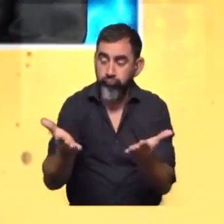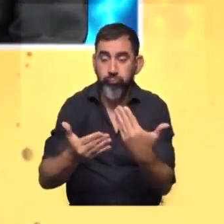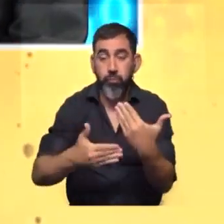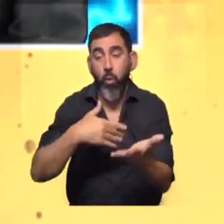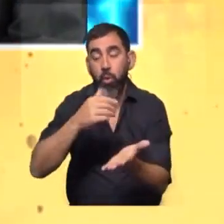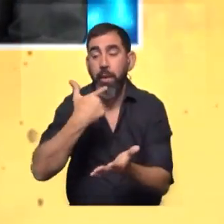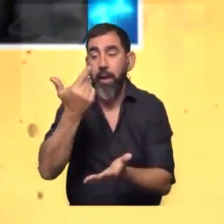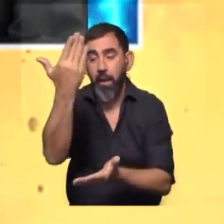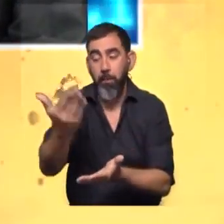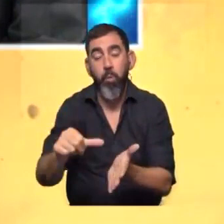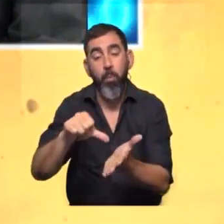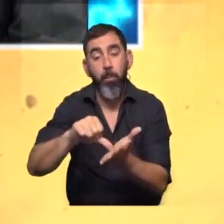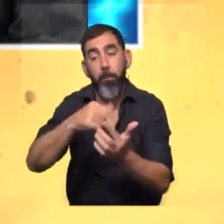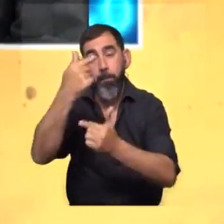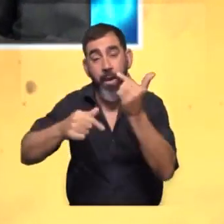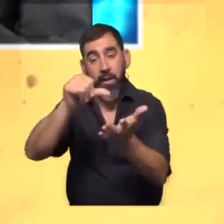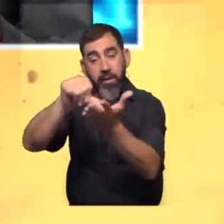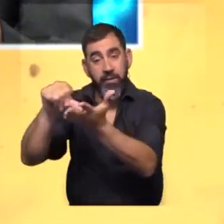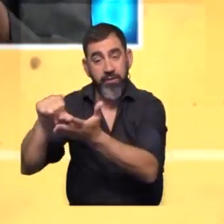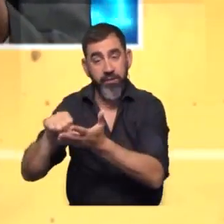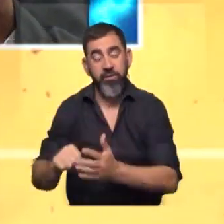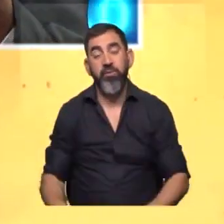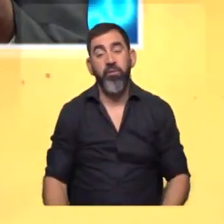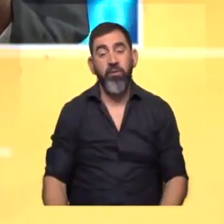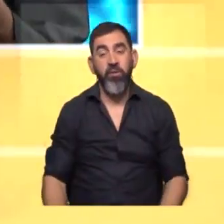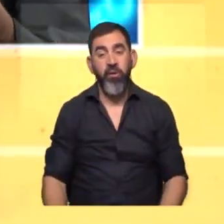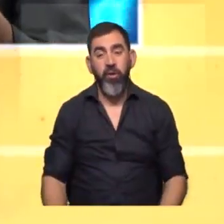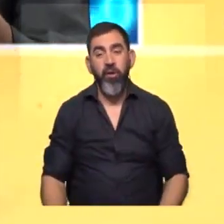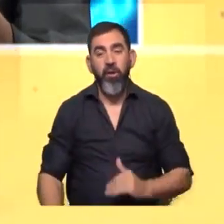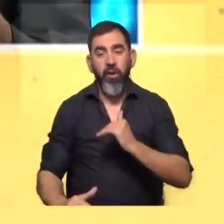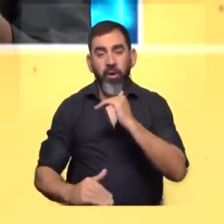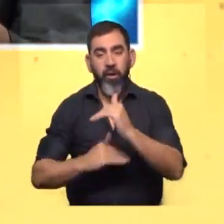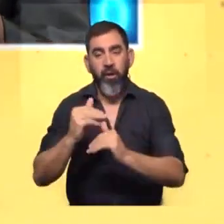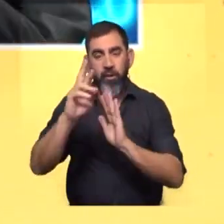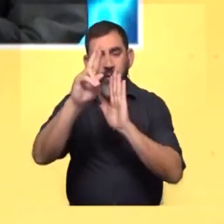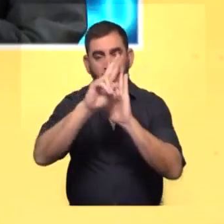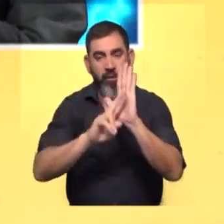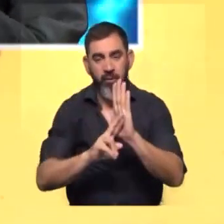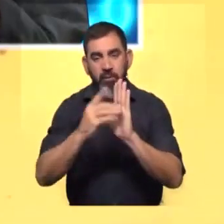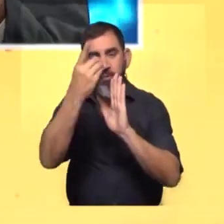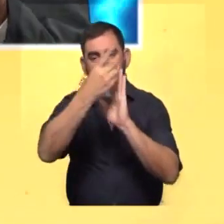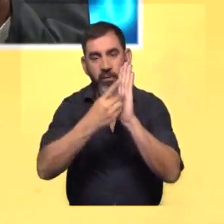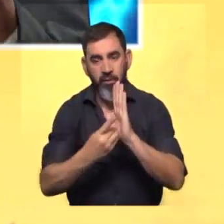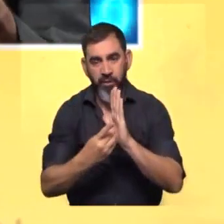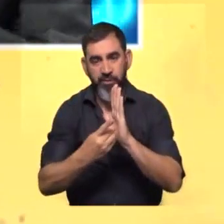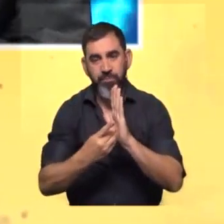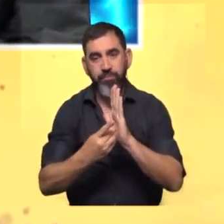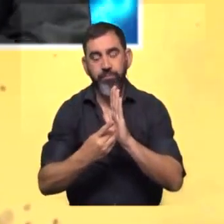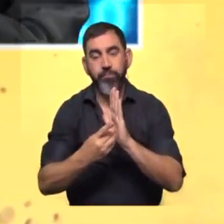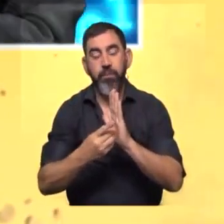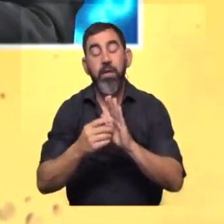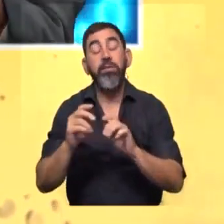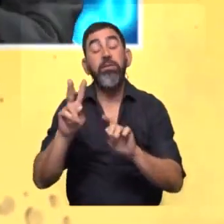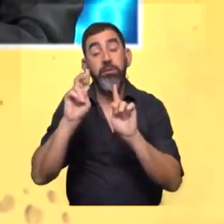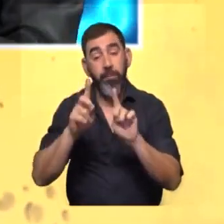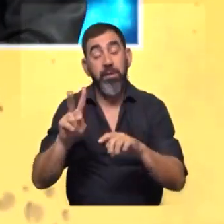resto de los países de la región. Tienen un avance en regulación de datos, de ciberseguridad, que también